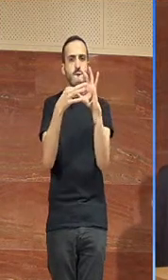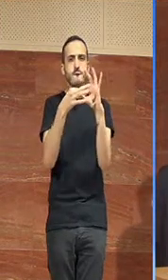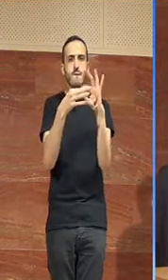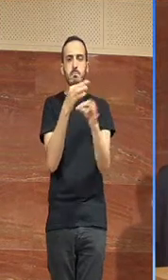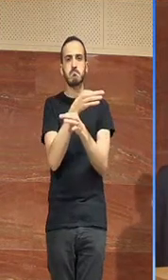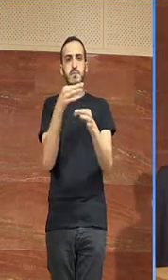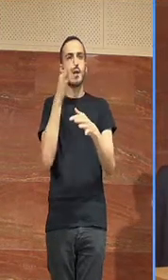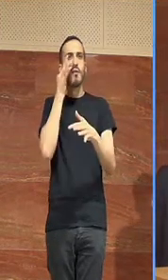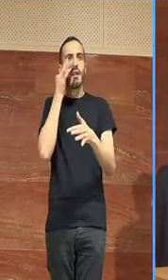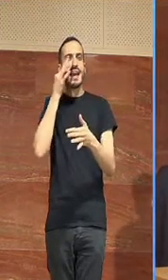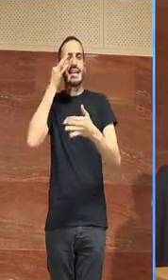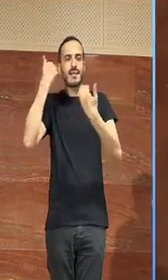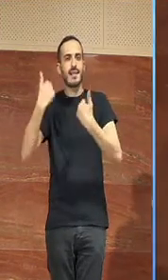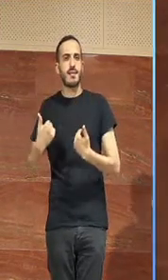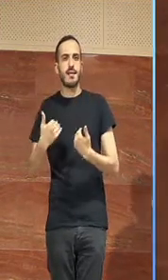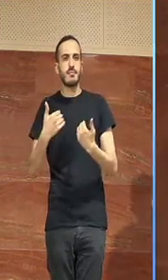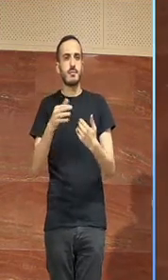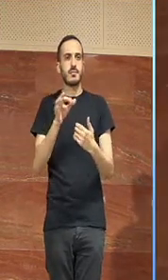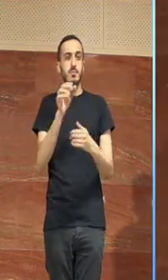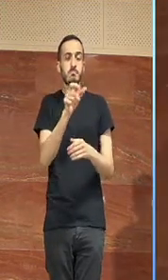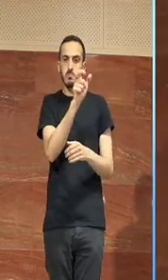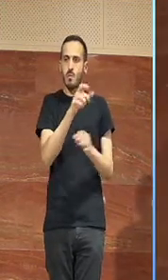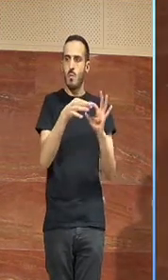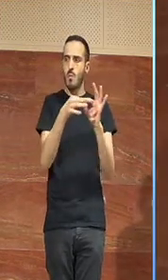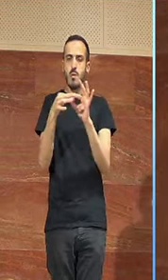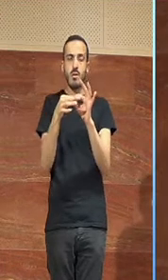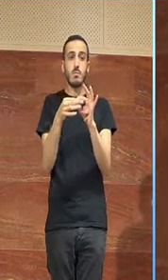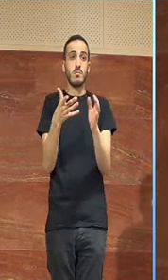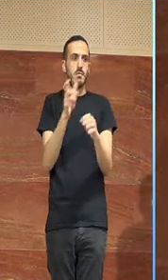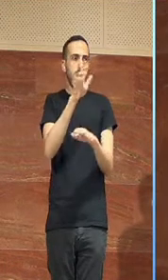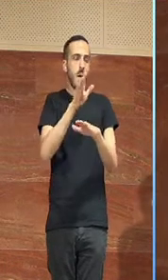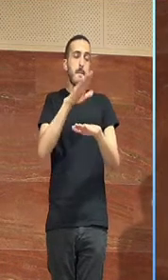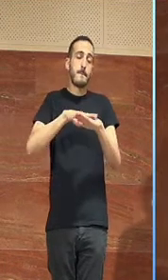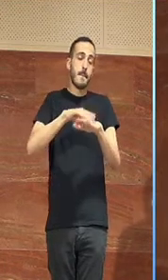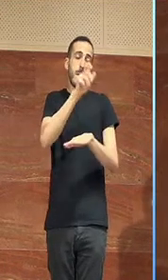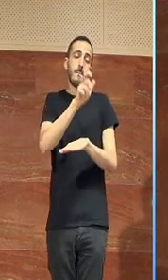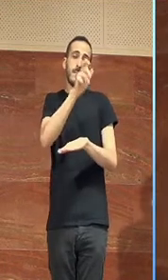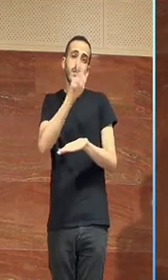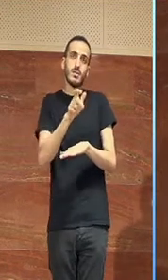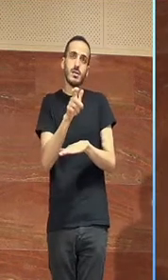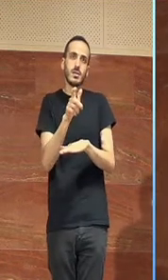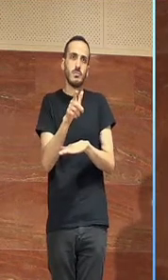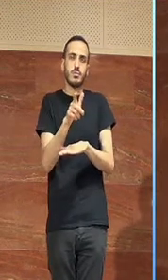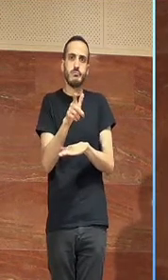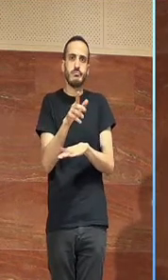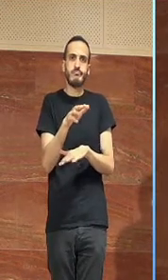de cientos de millones de personas para las que yo no estaba preparado para diseñar ni para comprender.